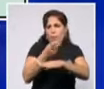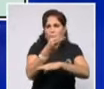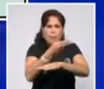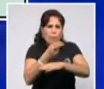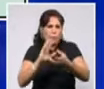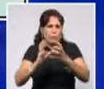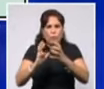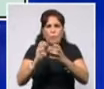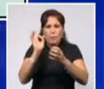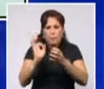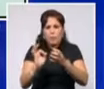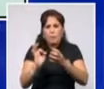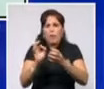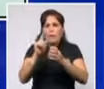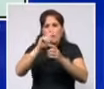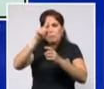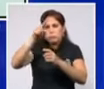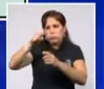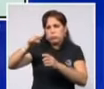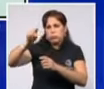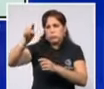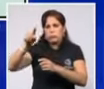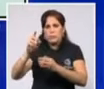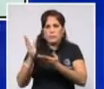discreto incremento. La próxima.